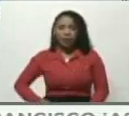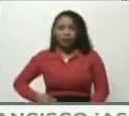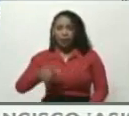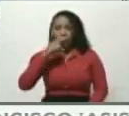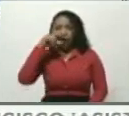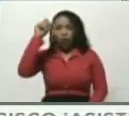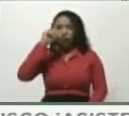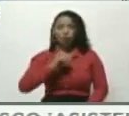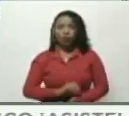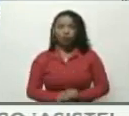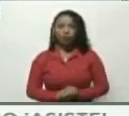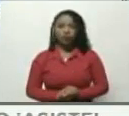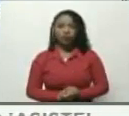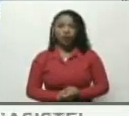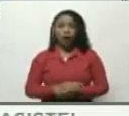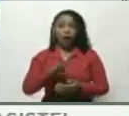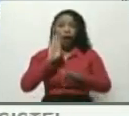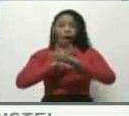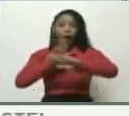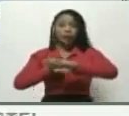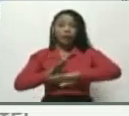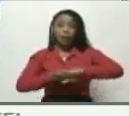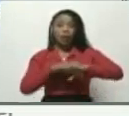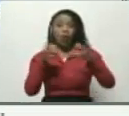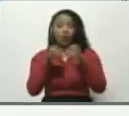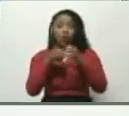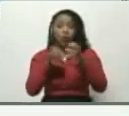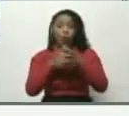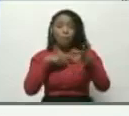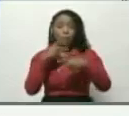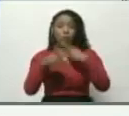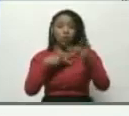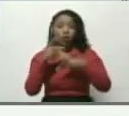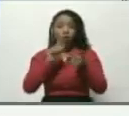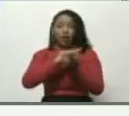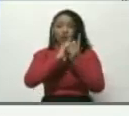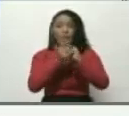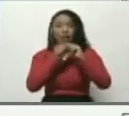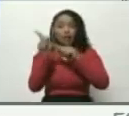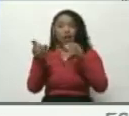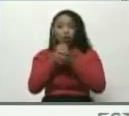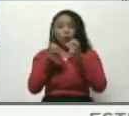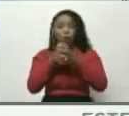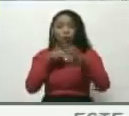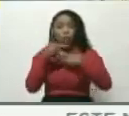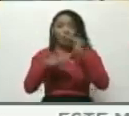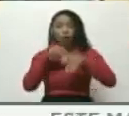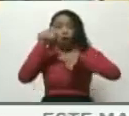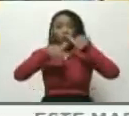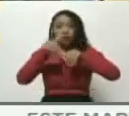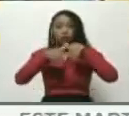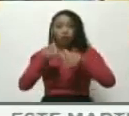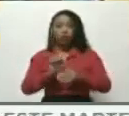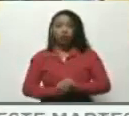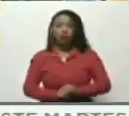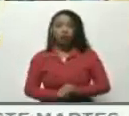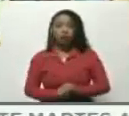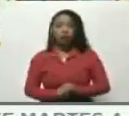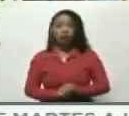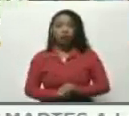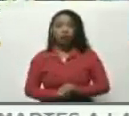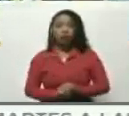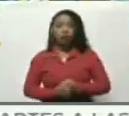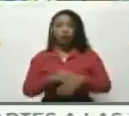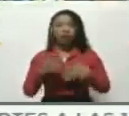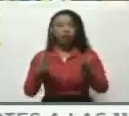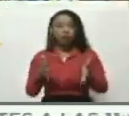Maduro Moros, ha llamado al partido en convertirse ese cuerpo político electoral que ha